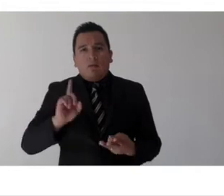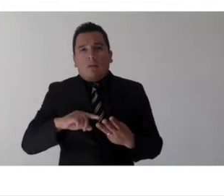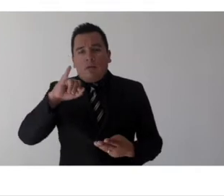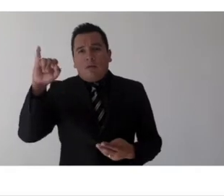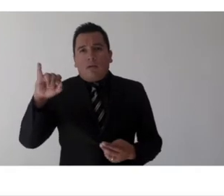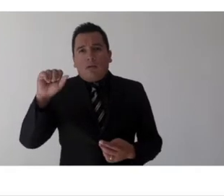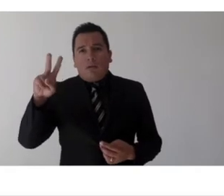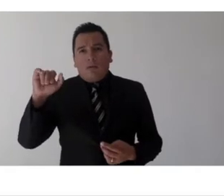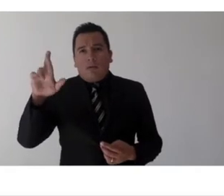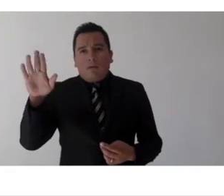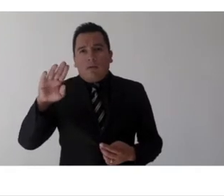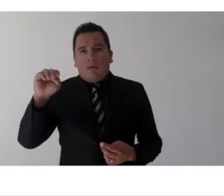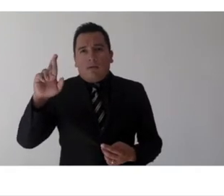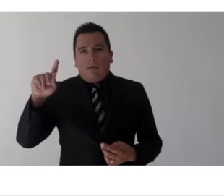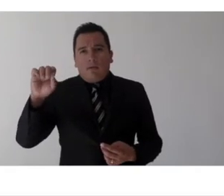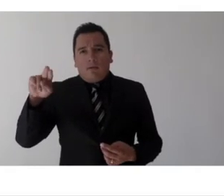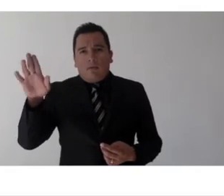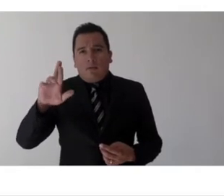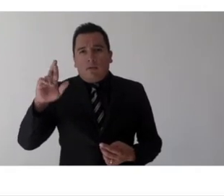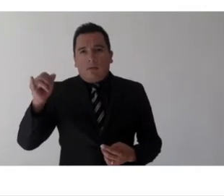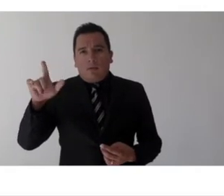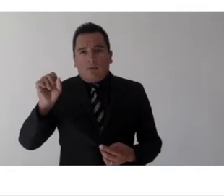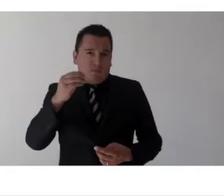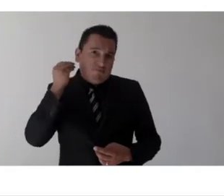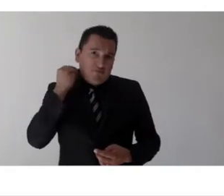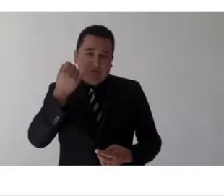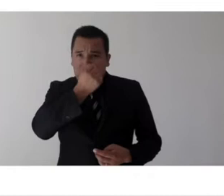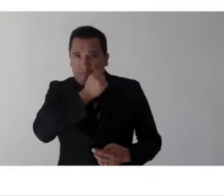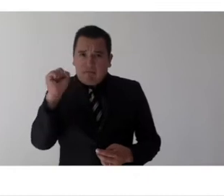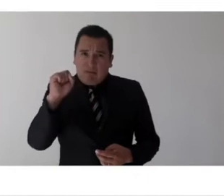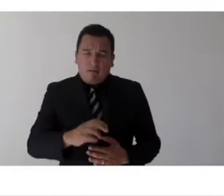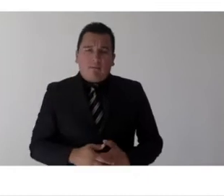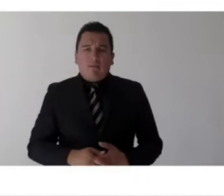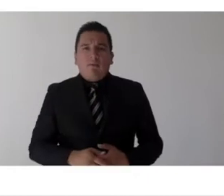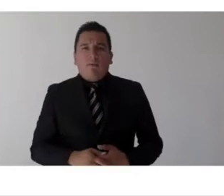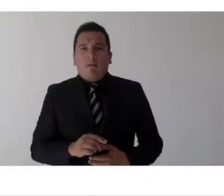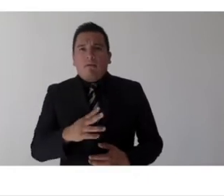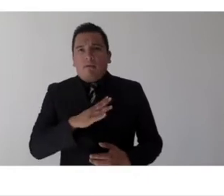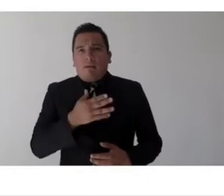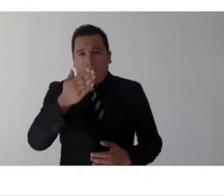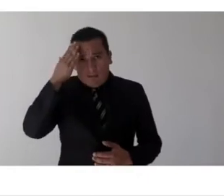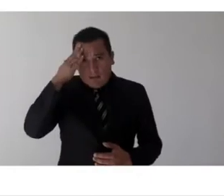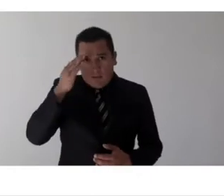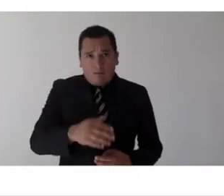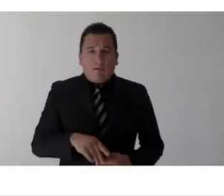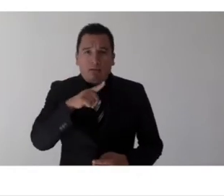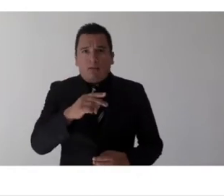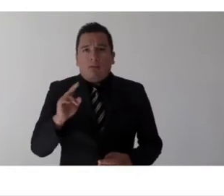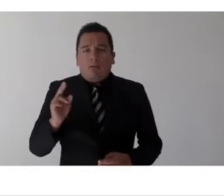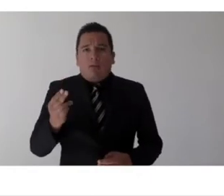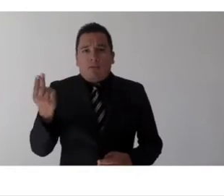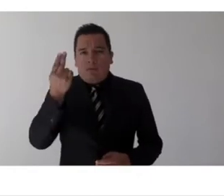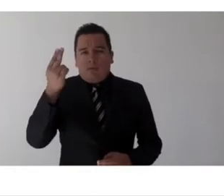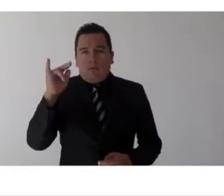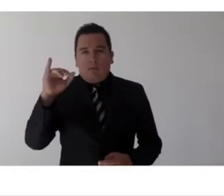gran abogado y jurista, que ahora dirige la carrera de Derecho del CIDE. Está Lourdes Morales,